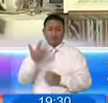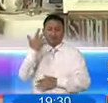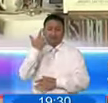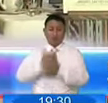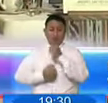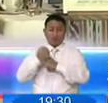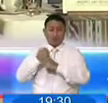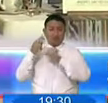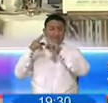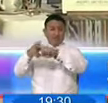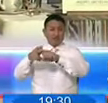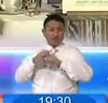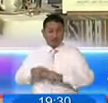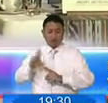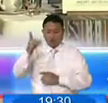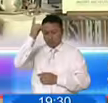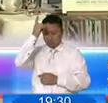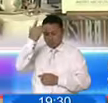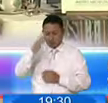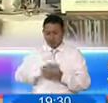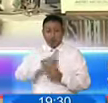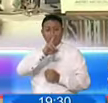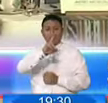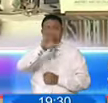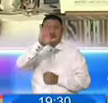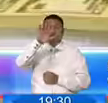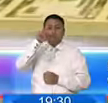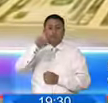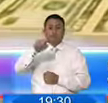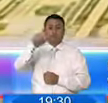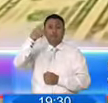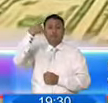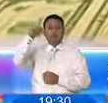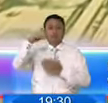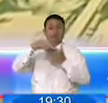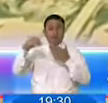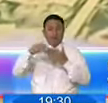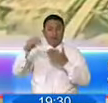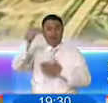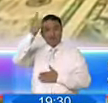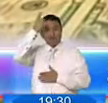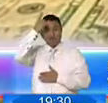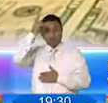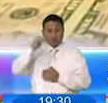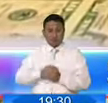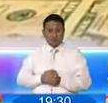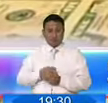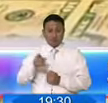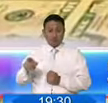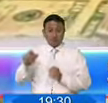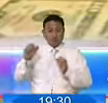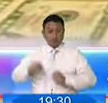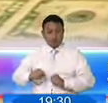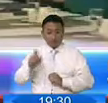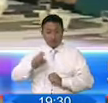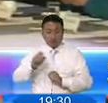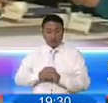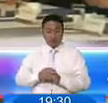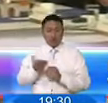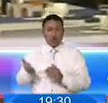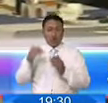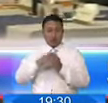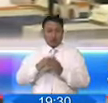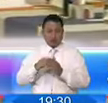cinco años acumulando cerca de 26 mil millones de dólares en déficit y eso señaló hay que financiarlo con deuda